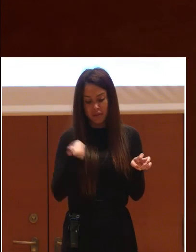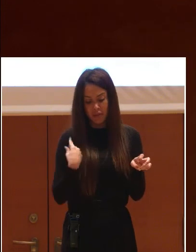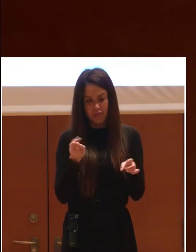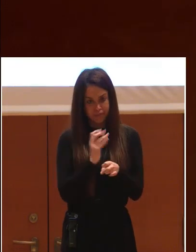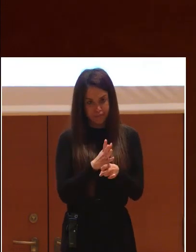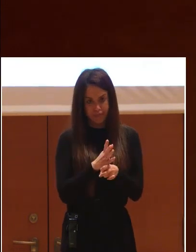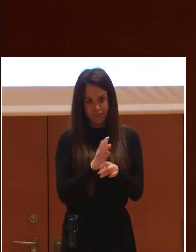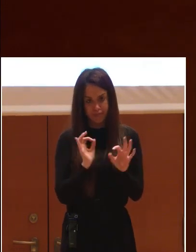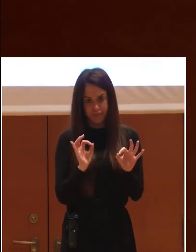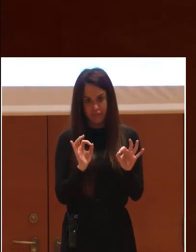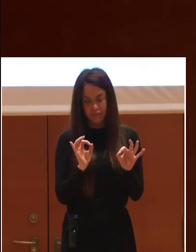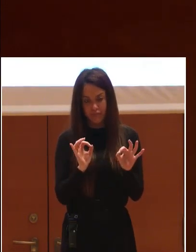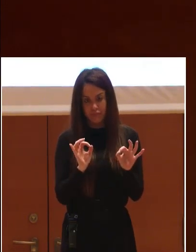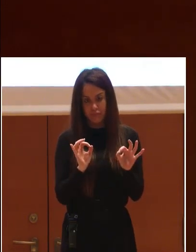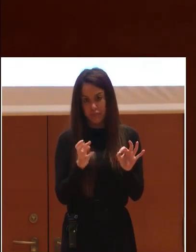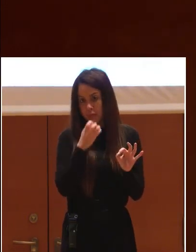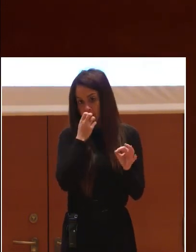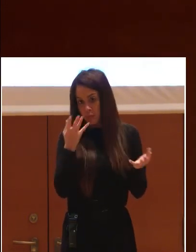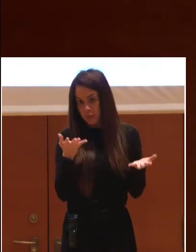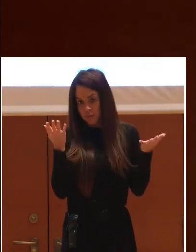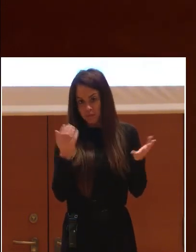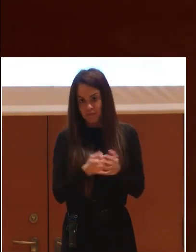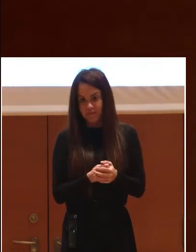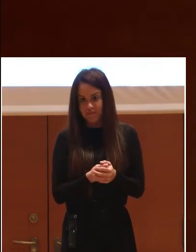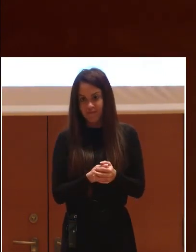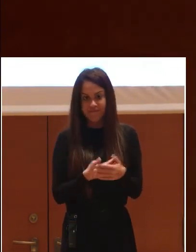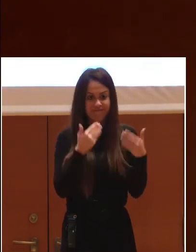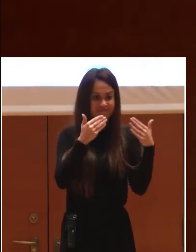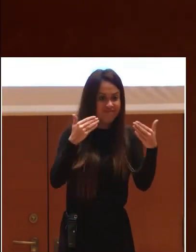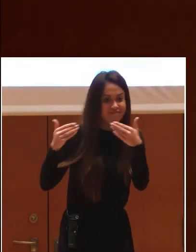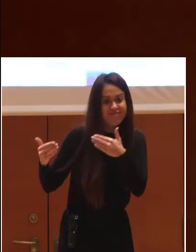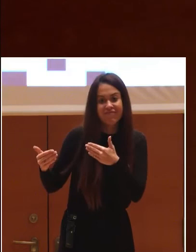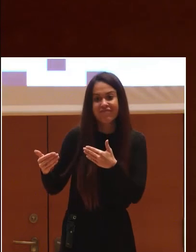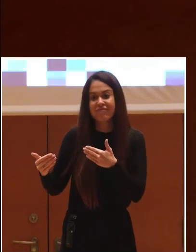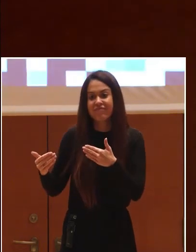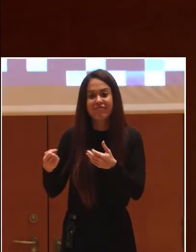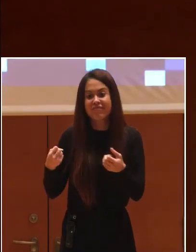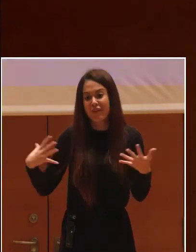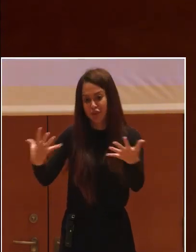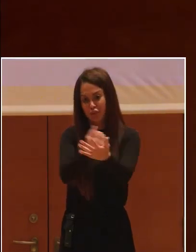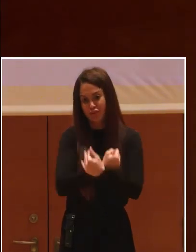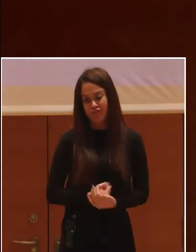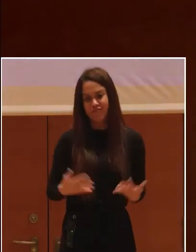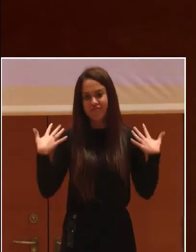instituciones del tercer sector también tenemos que apostar en este tema